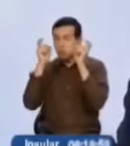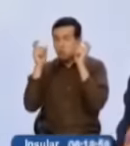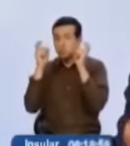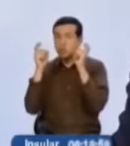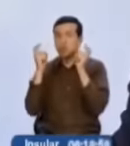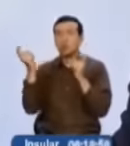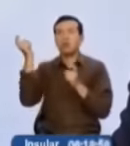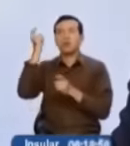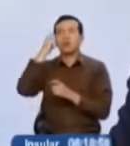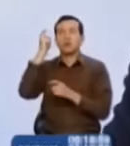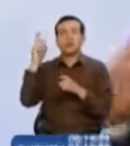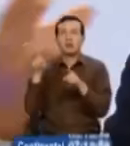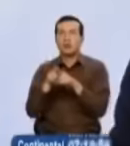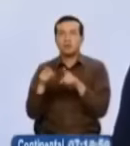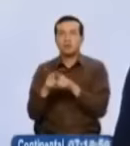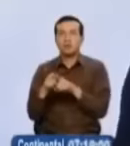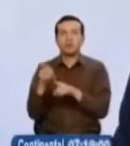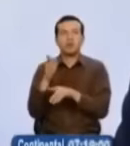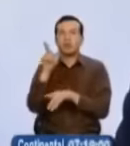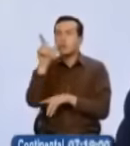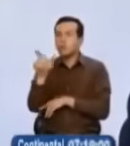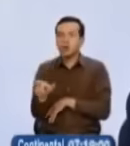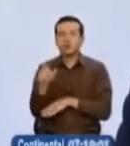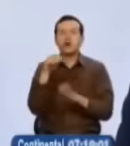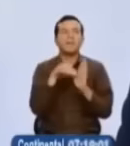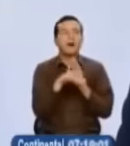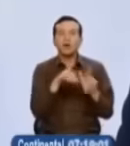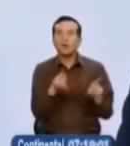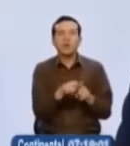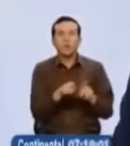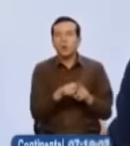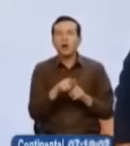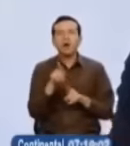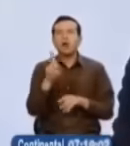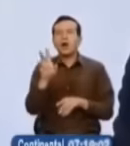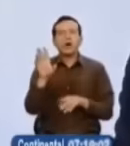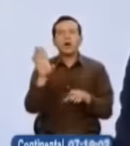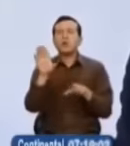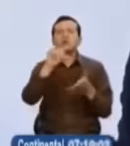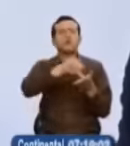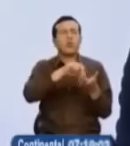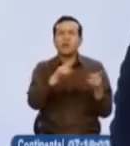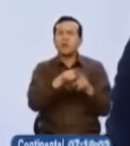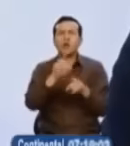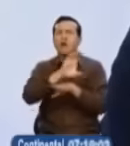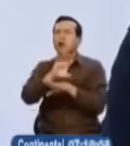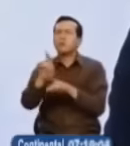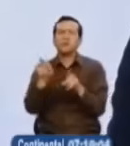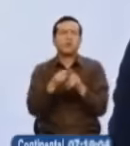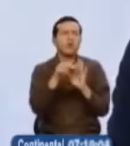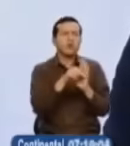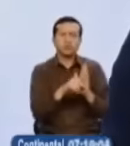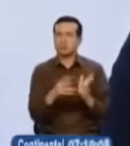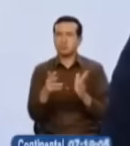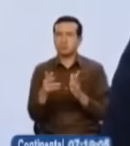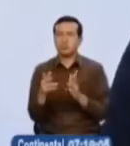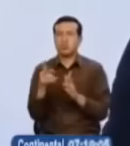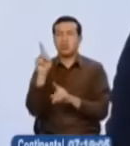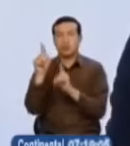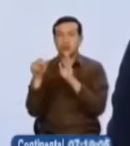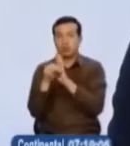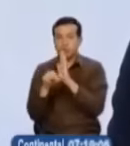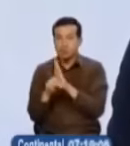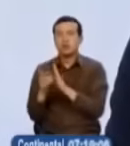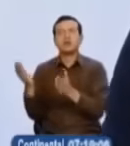vuelve a pensar como en el cliente bancario tradicional o financiero tradicional, y es como que algunas normas vuelven a dar retroceso y hay